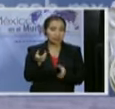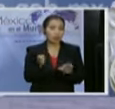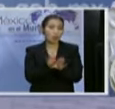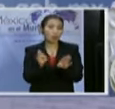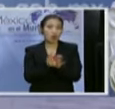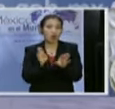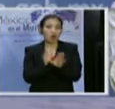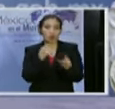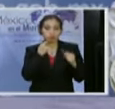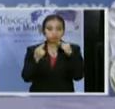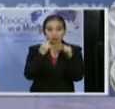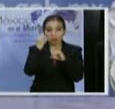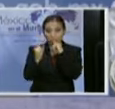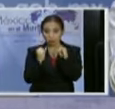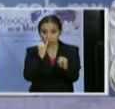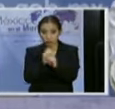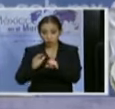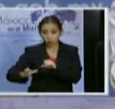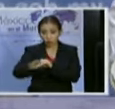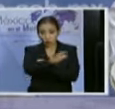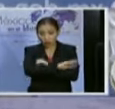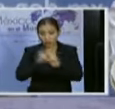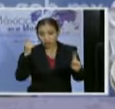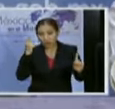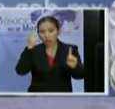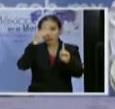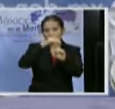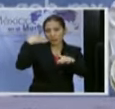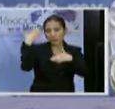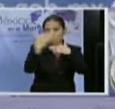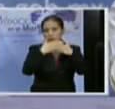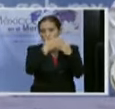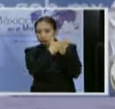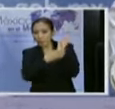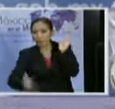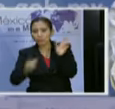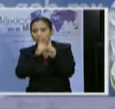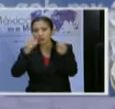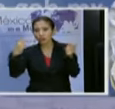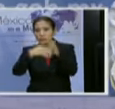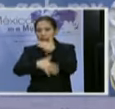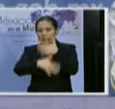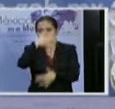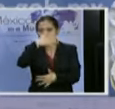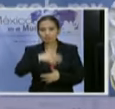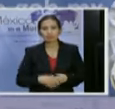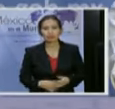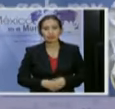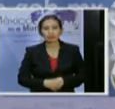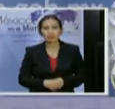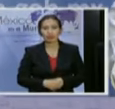digamos, en el debate internacional, que es los objetivos de la Agenda del Desarrollo 2015.